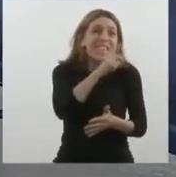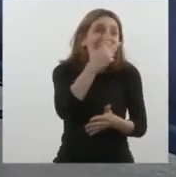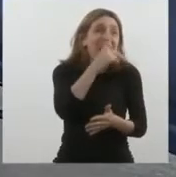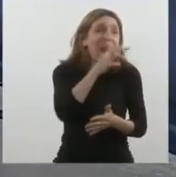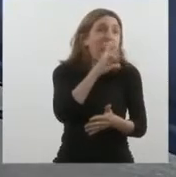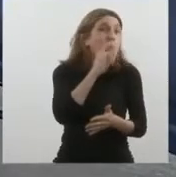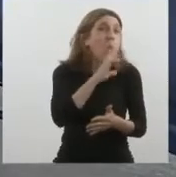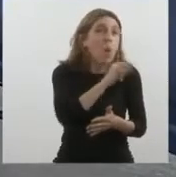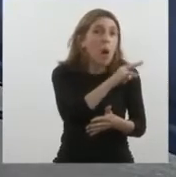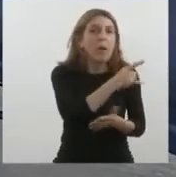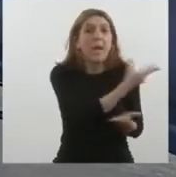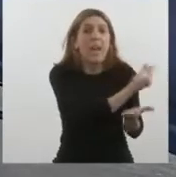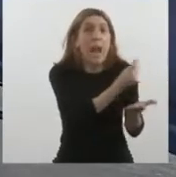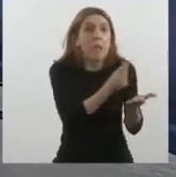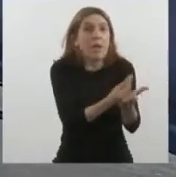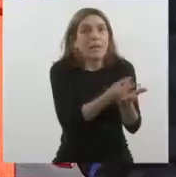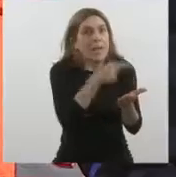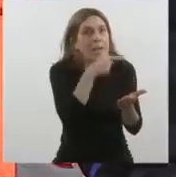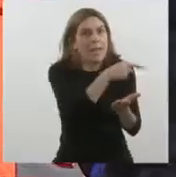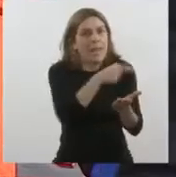nosotros.